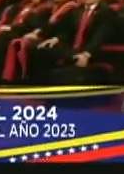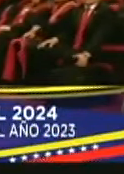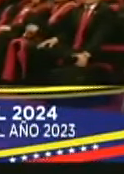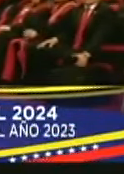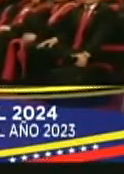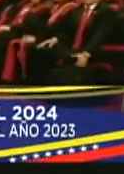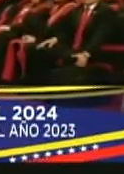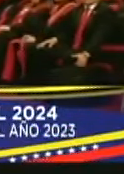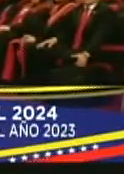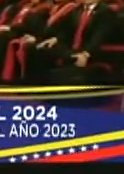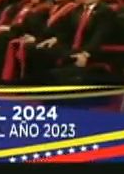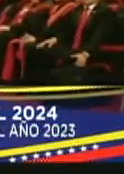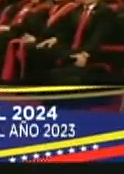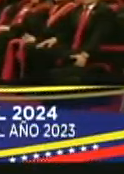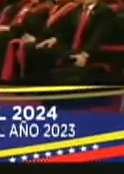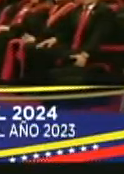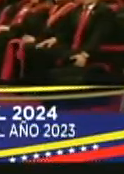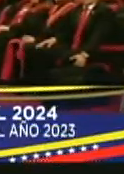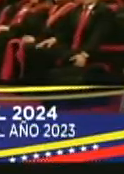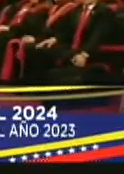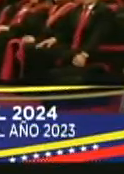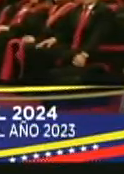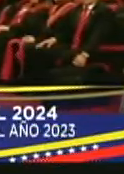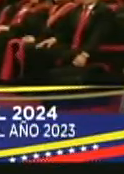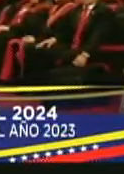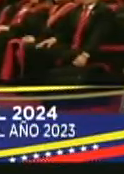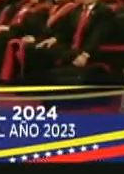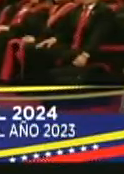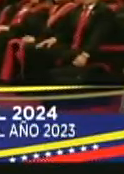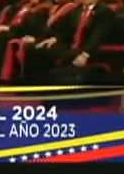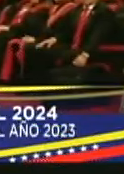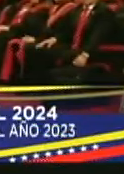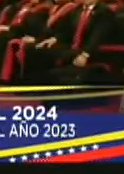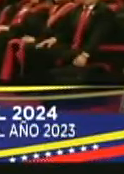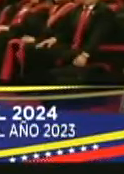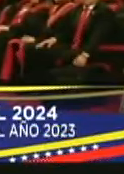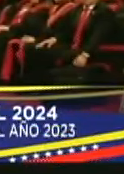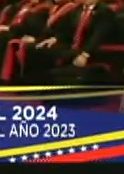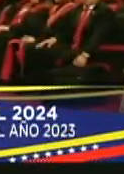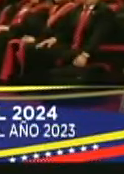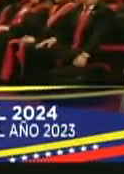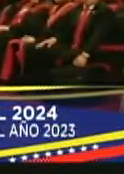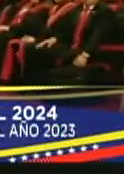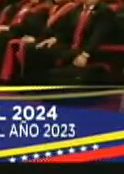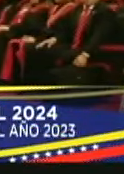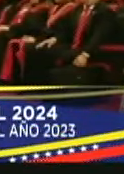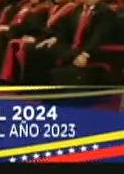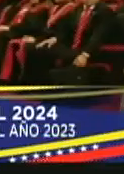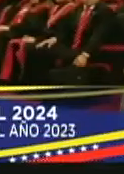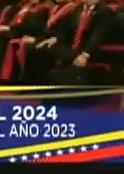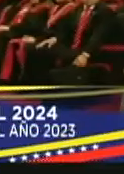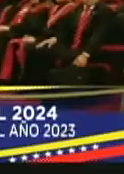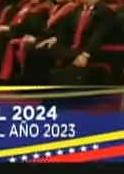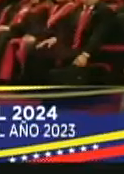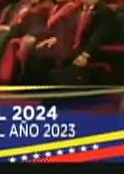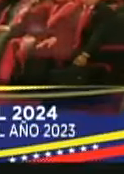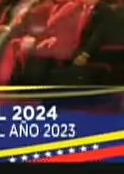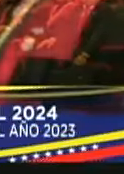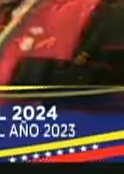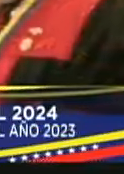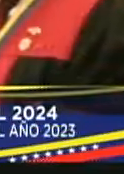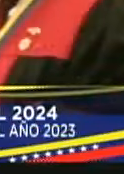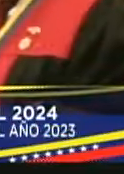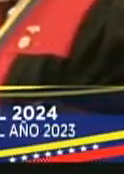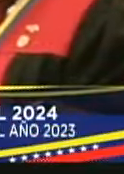estrategia económica global que responde a las políticas de los bancos y de las entidades de financiación imperial